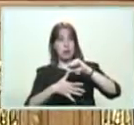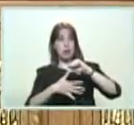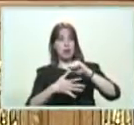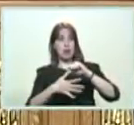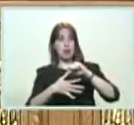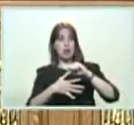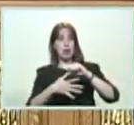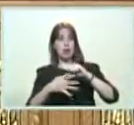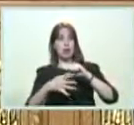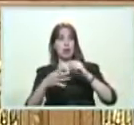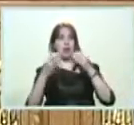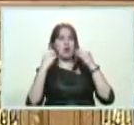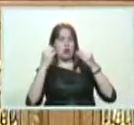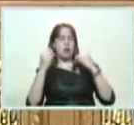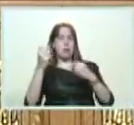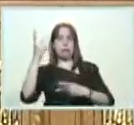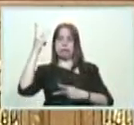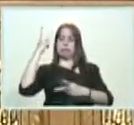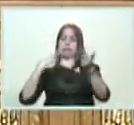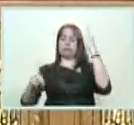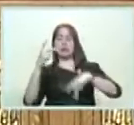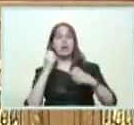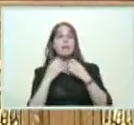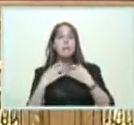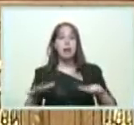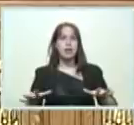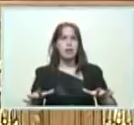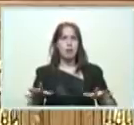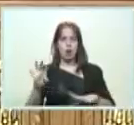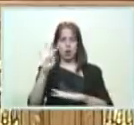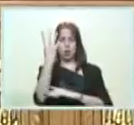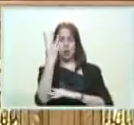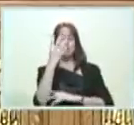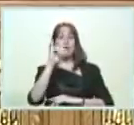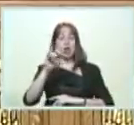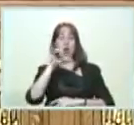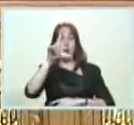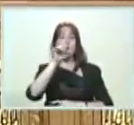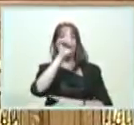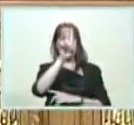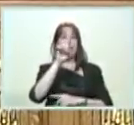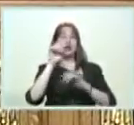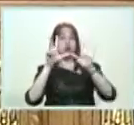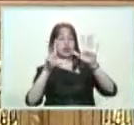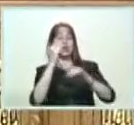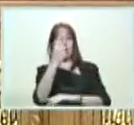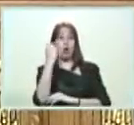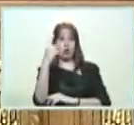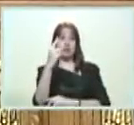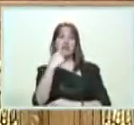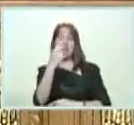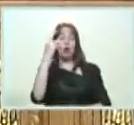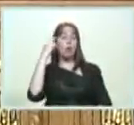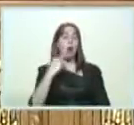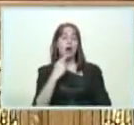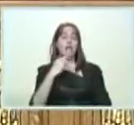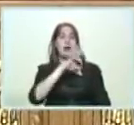Vacilar es perdernos, dijo el libertador Simón Bolívar el 4 de julio de 1811 en la Sociedad Patriótica.